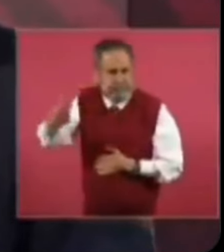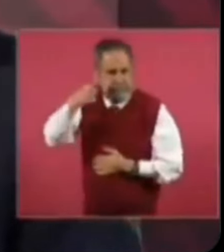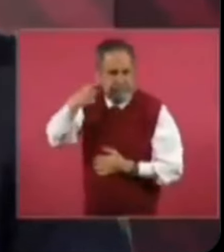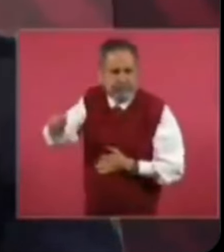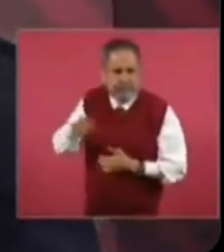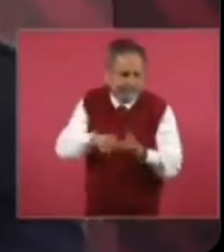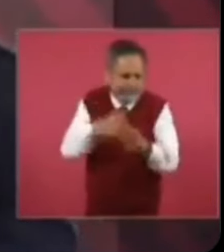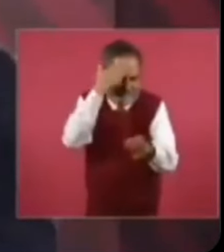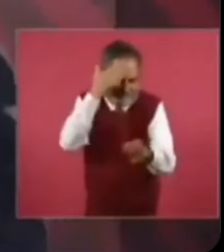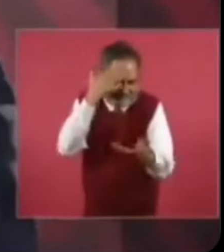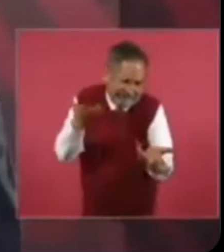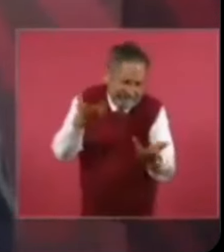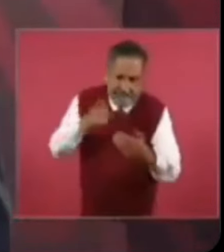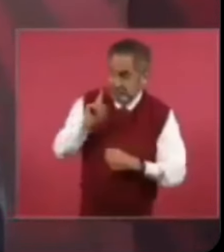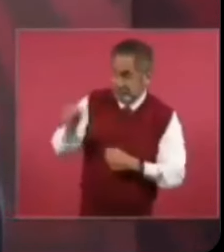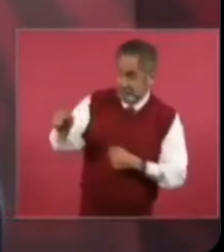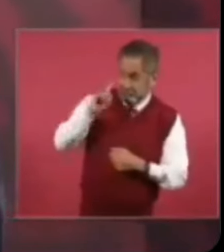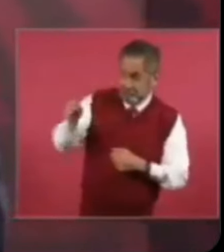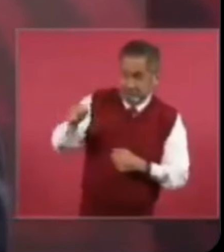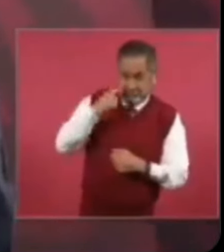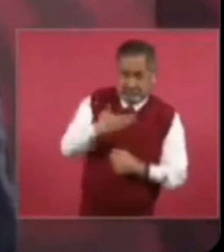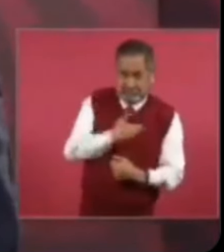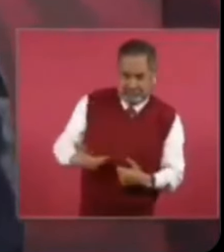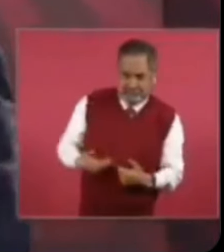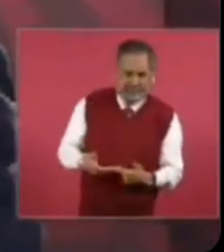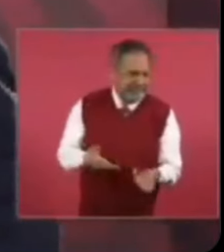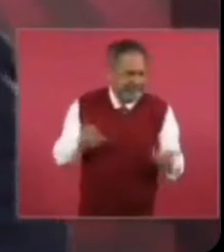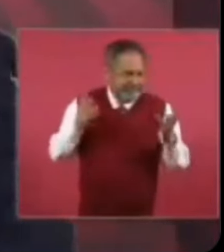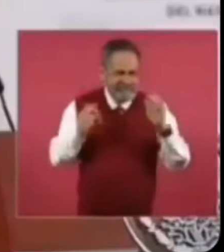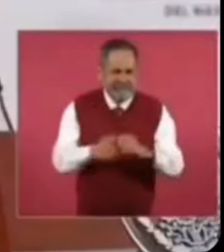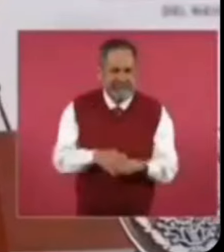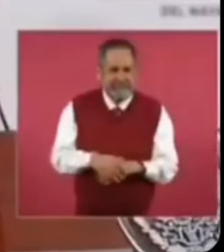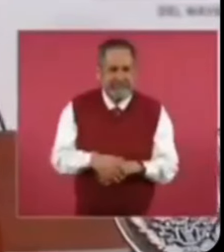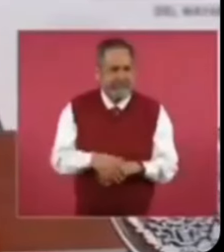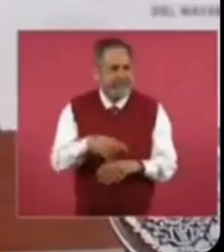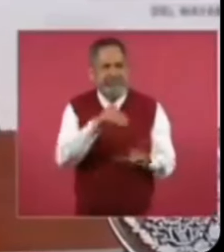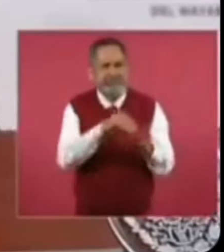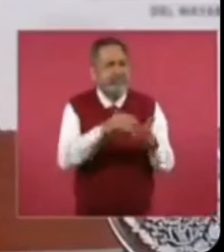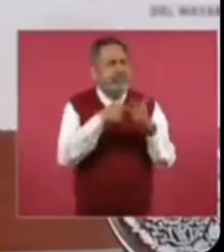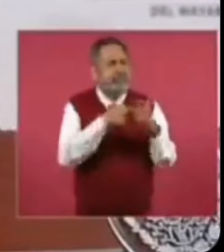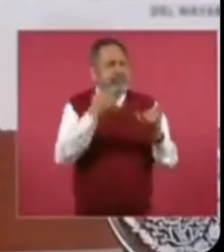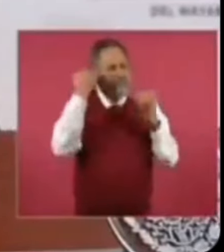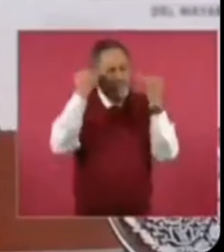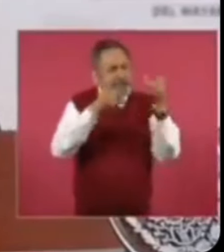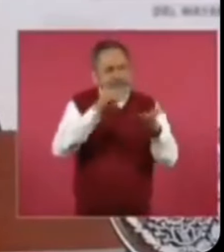allá saben quién, y seguir con la misma